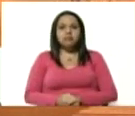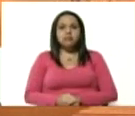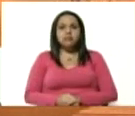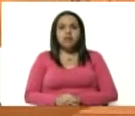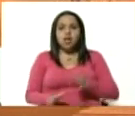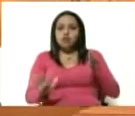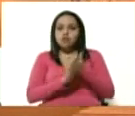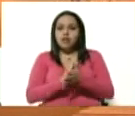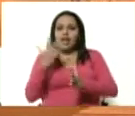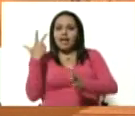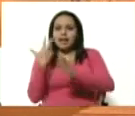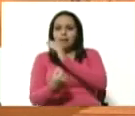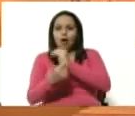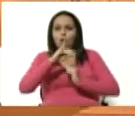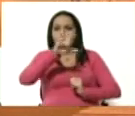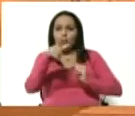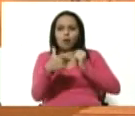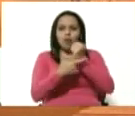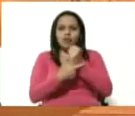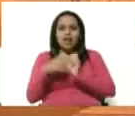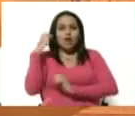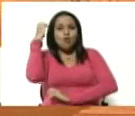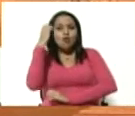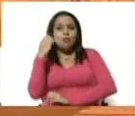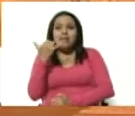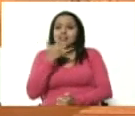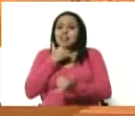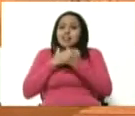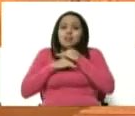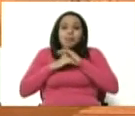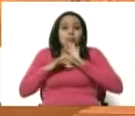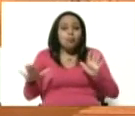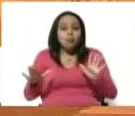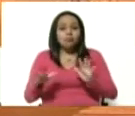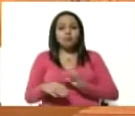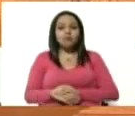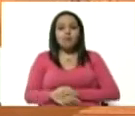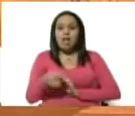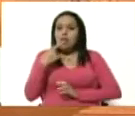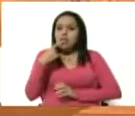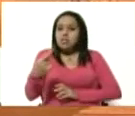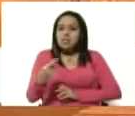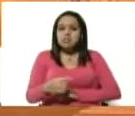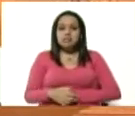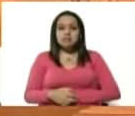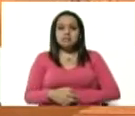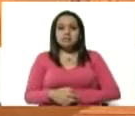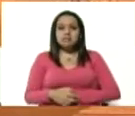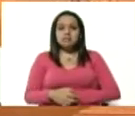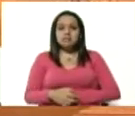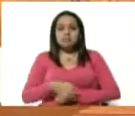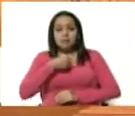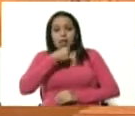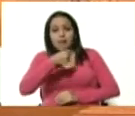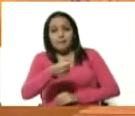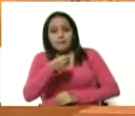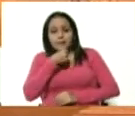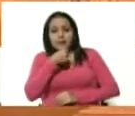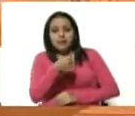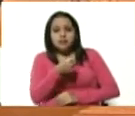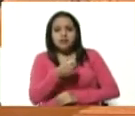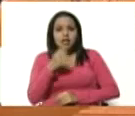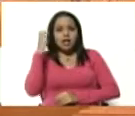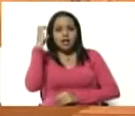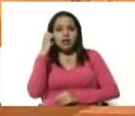prófugo de la justicia Juan Guaidó. Europa ha fracasado. Y así lo dicen en los medios europeos. Pero